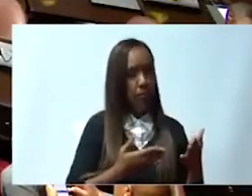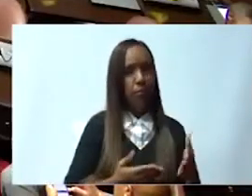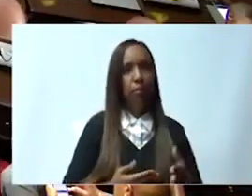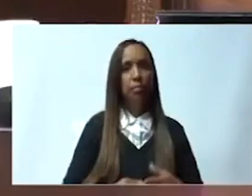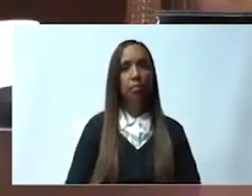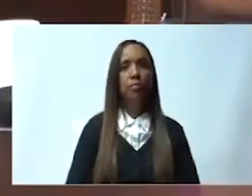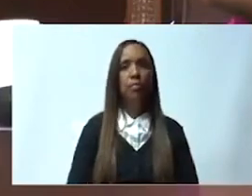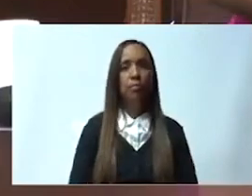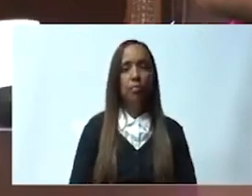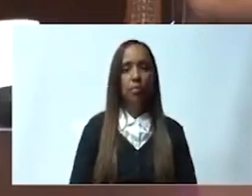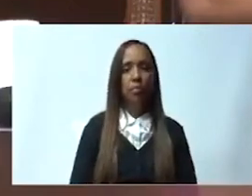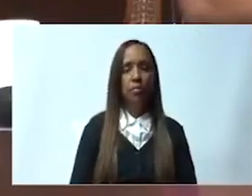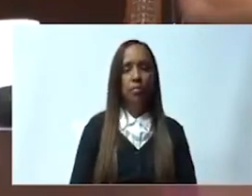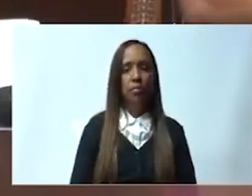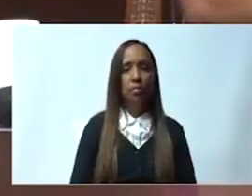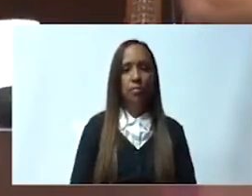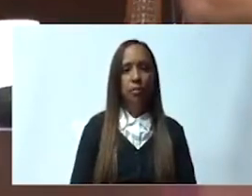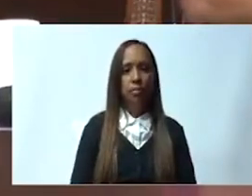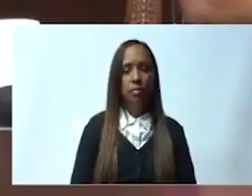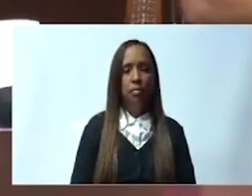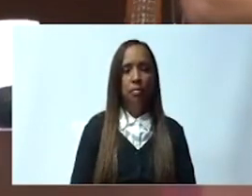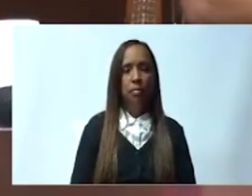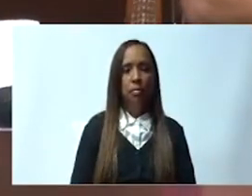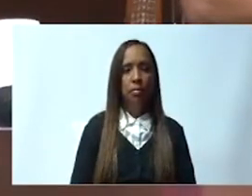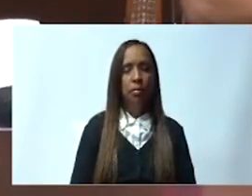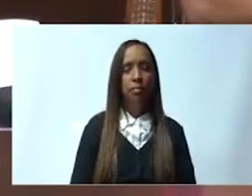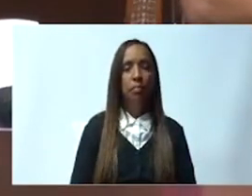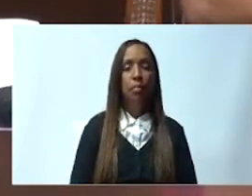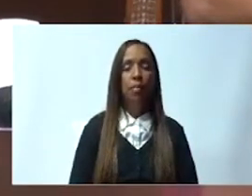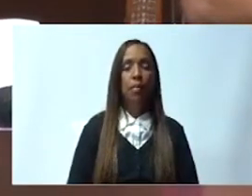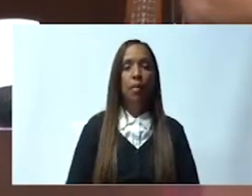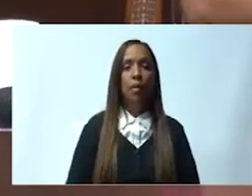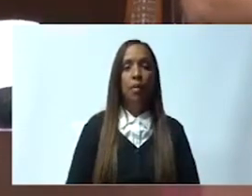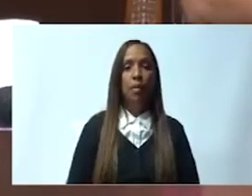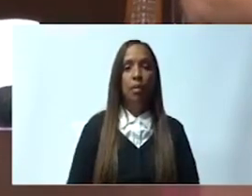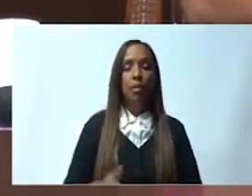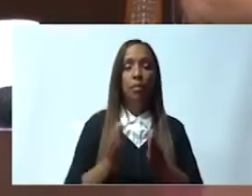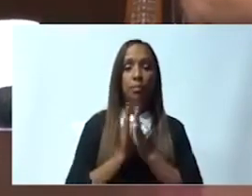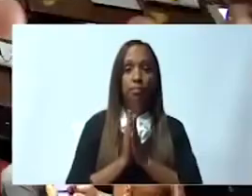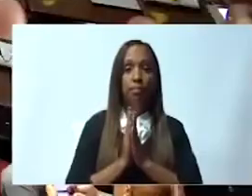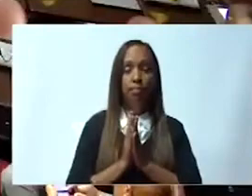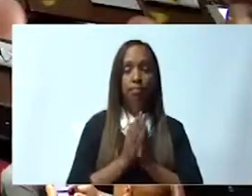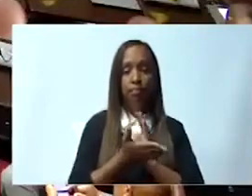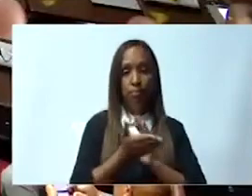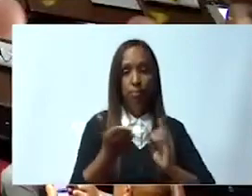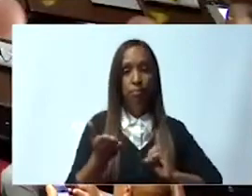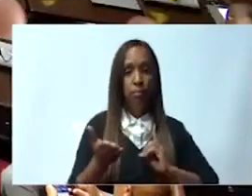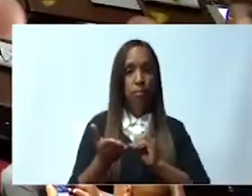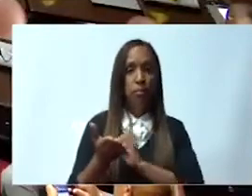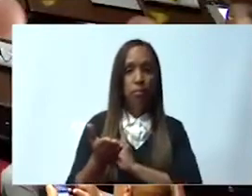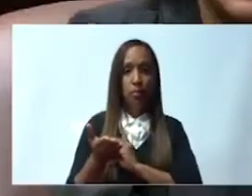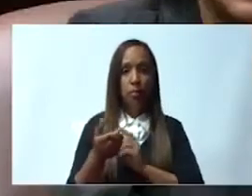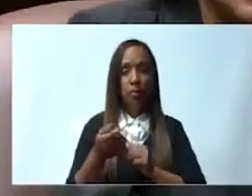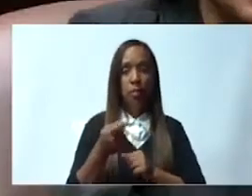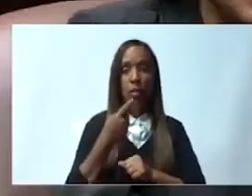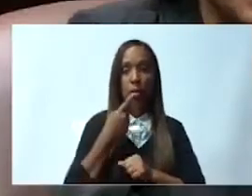un proyecto que hay que llevarlo al paso, suave. Buenas tardes, presidente. Adelante. demás bufé